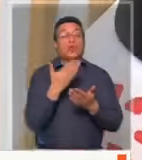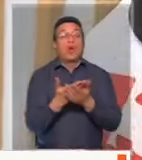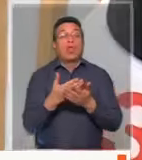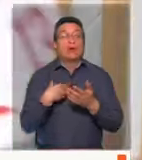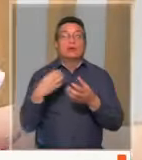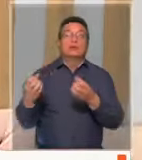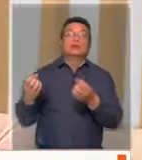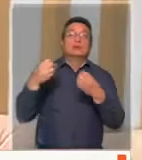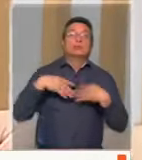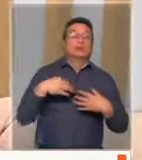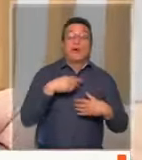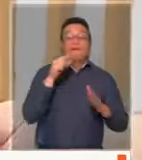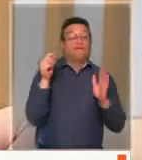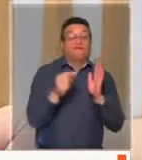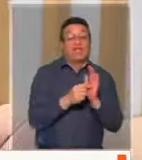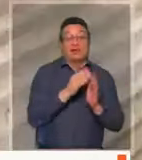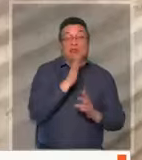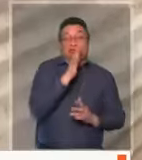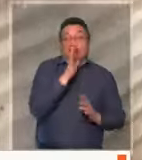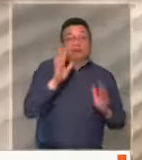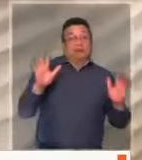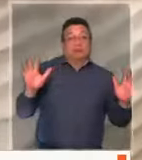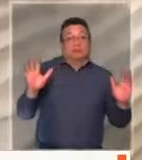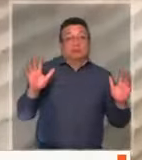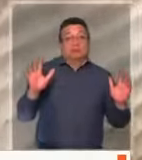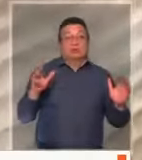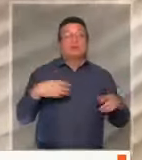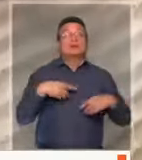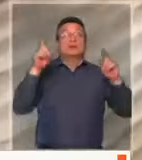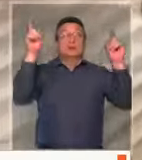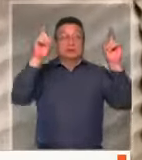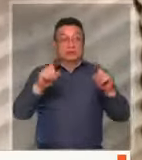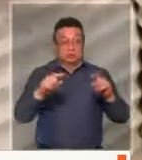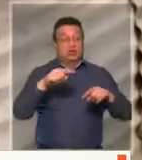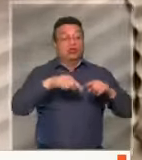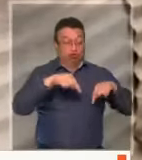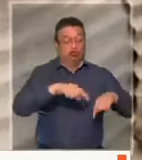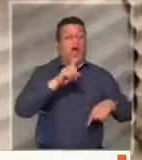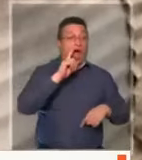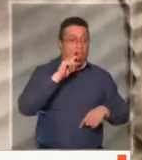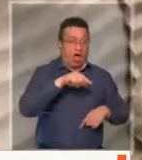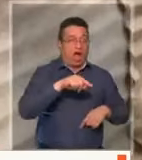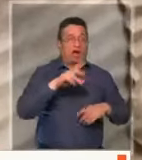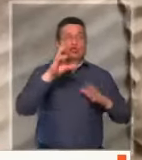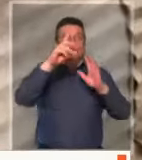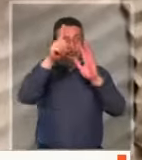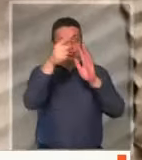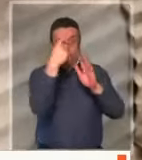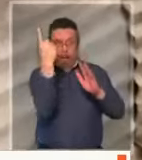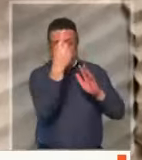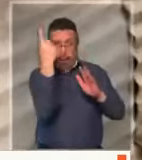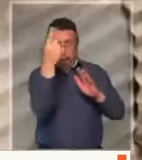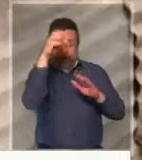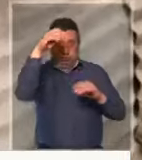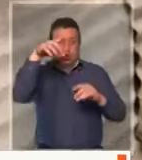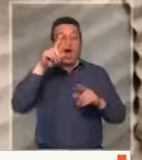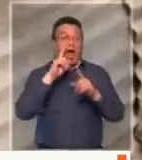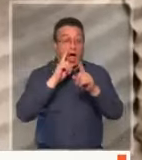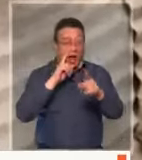Todavía no tiene fecha. Todavía no tenemos fecha. Electricidad el terreno tiene, ya está el medidor, o sea, lo tenemos. Pero si